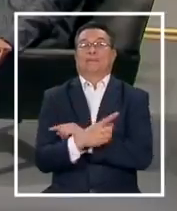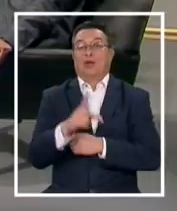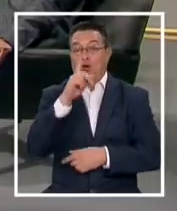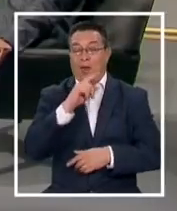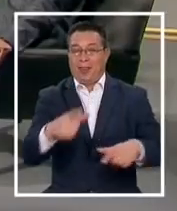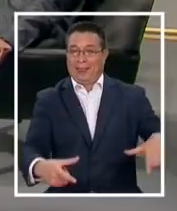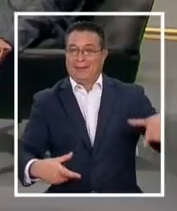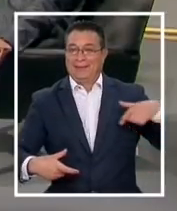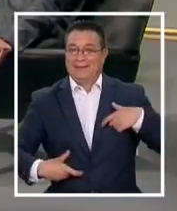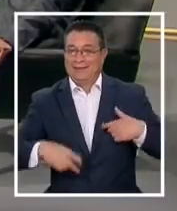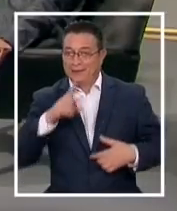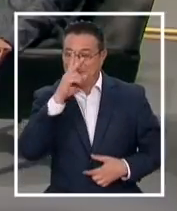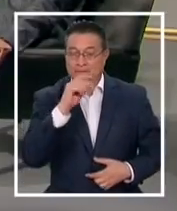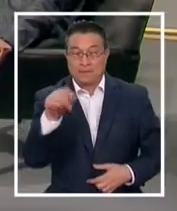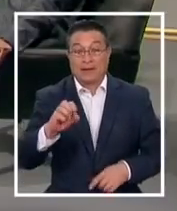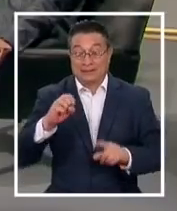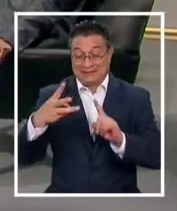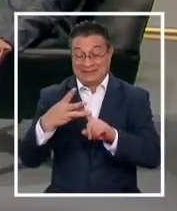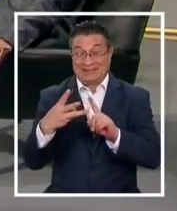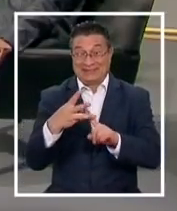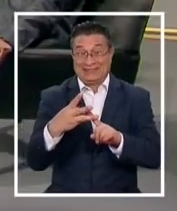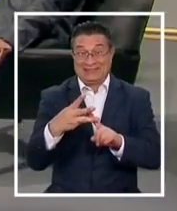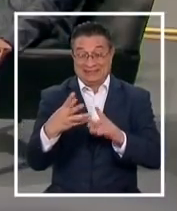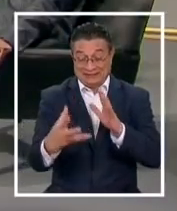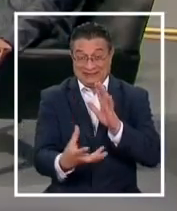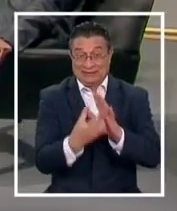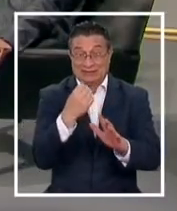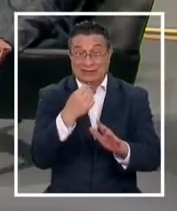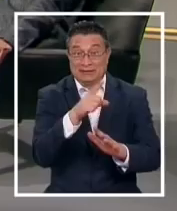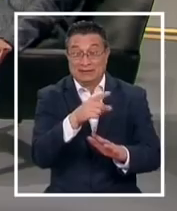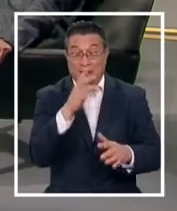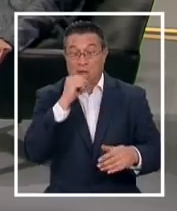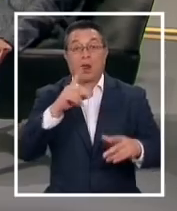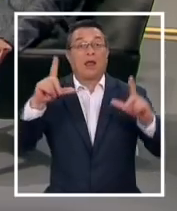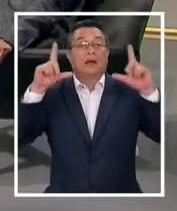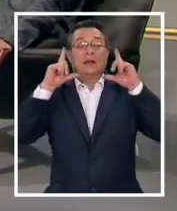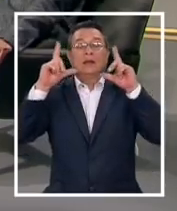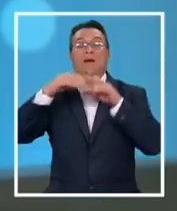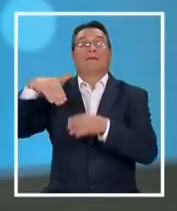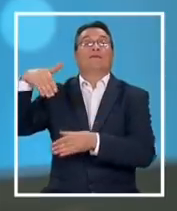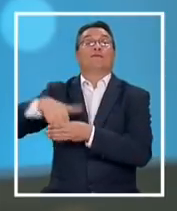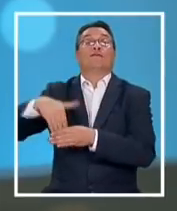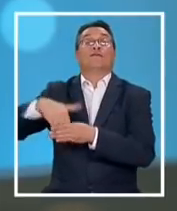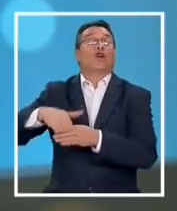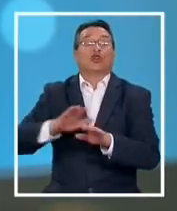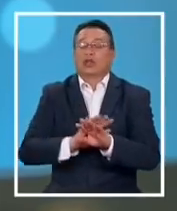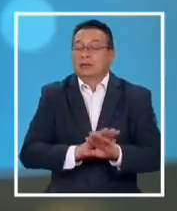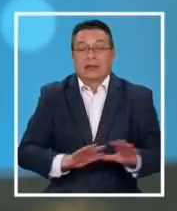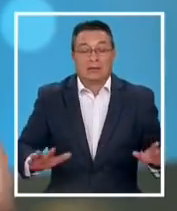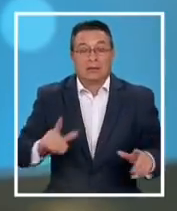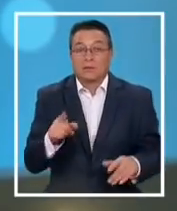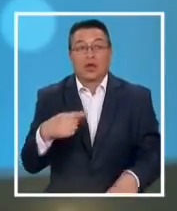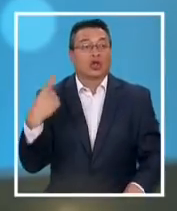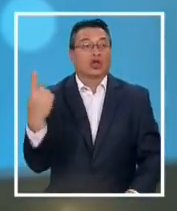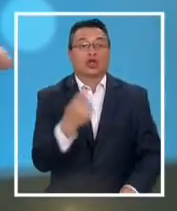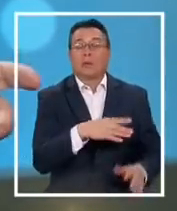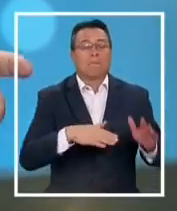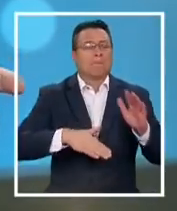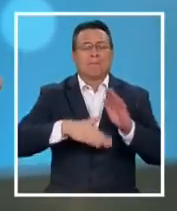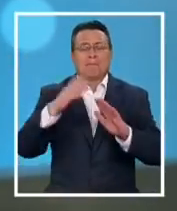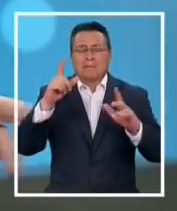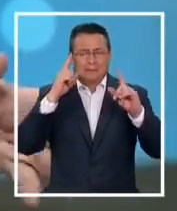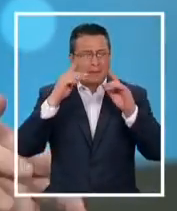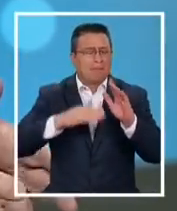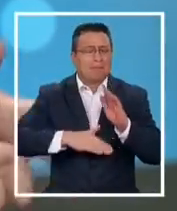digo, el tercer retiro se convirtió literalmente en banda presidencial. No había imagen más